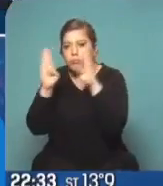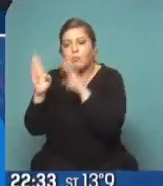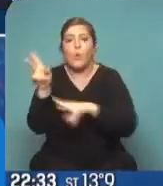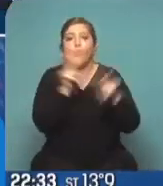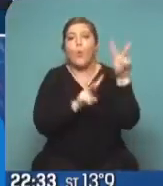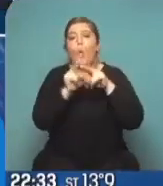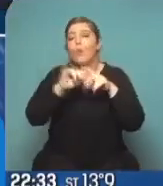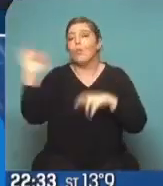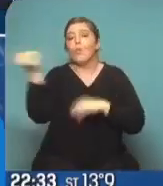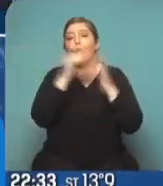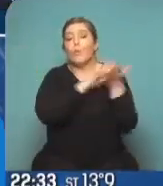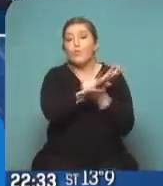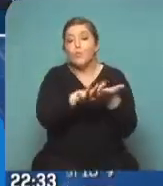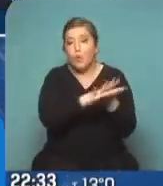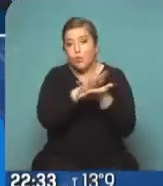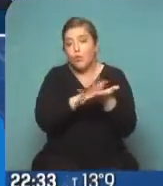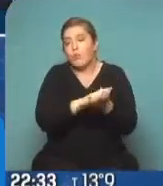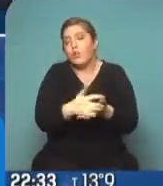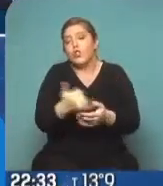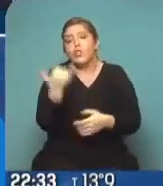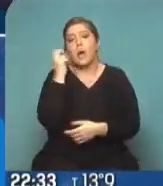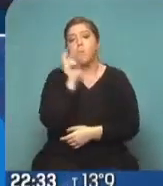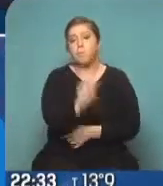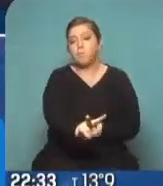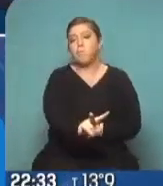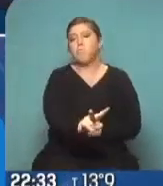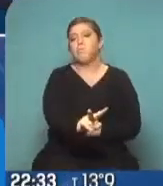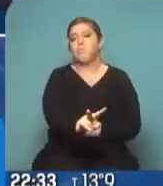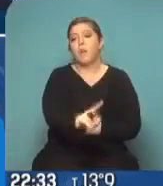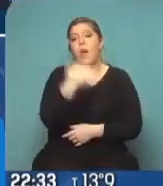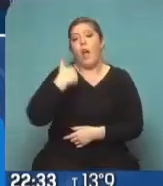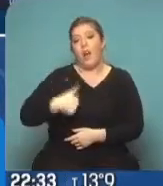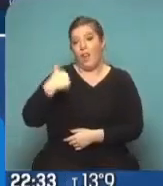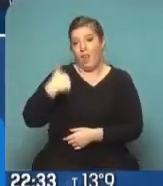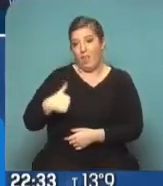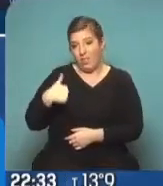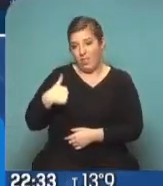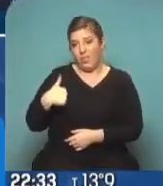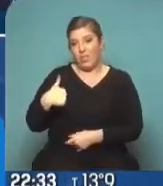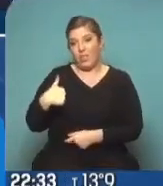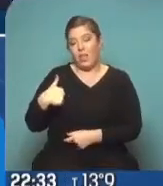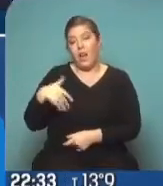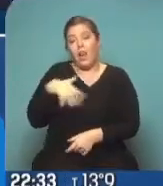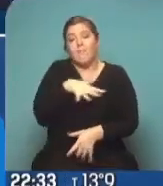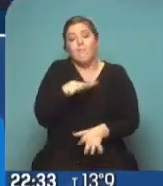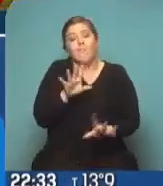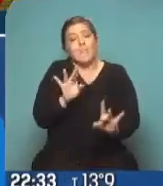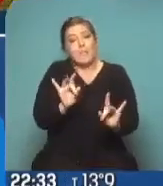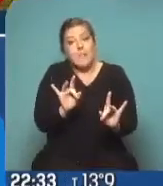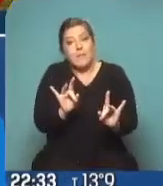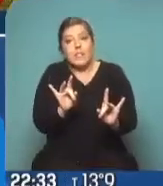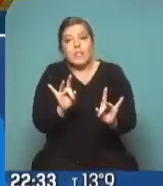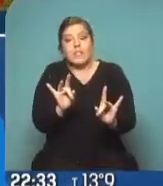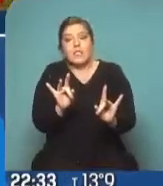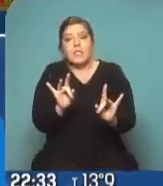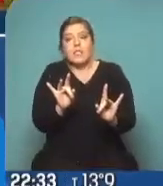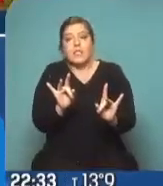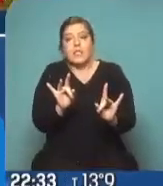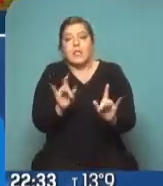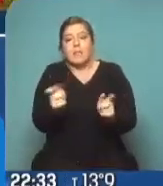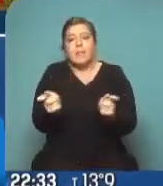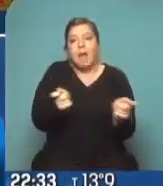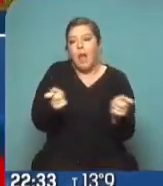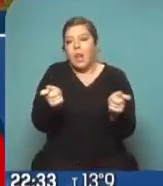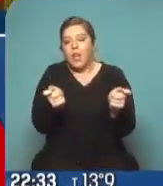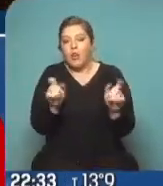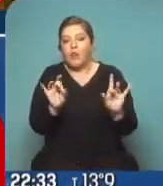solución, pero ya hemos visto que la Argentina tiene un espacio limitado en su capacidad de maniobra,